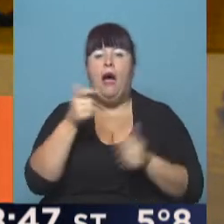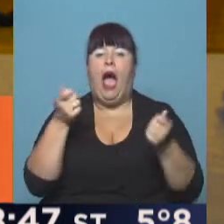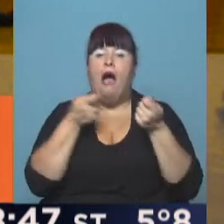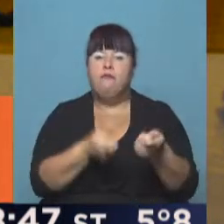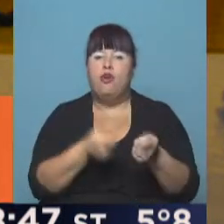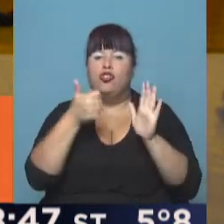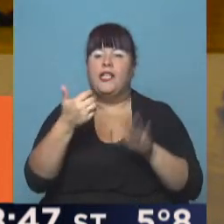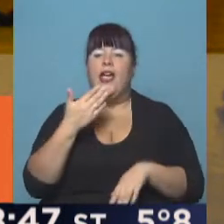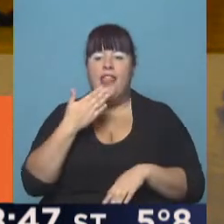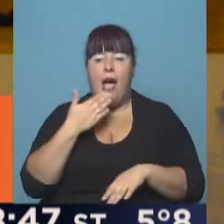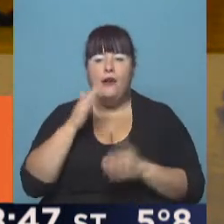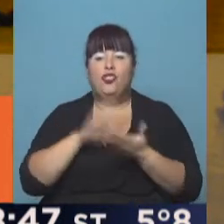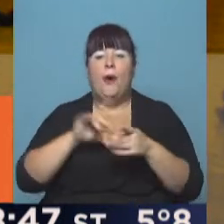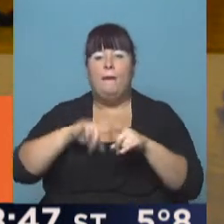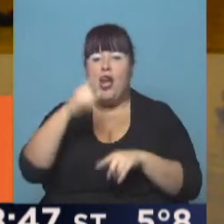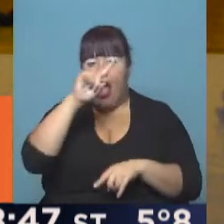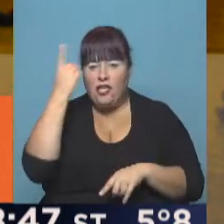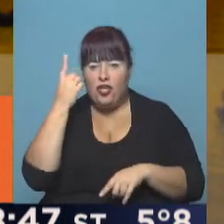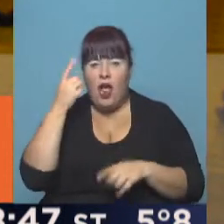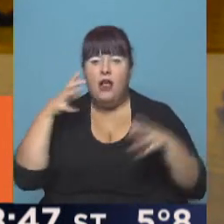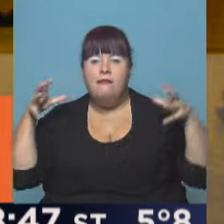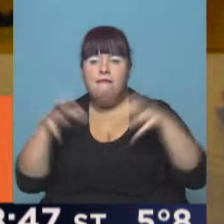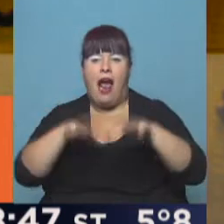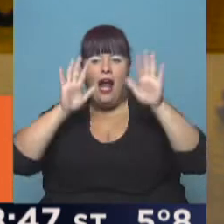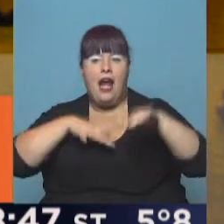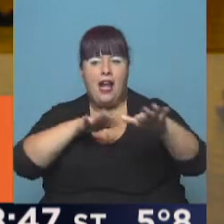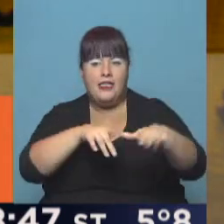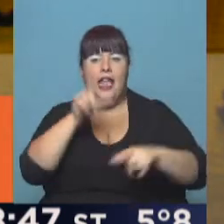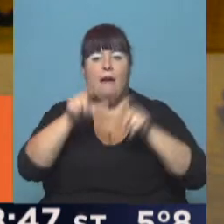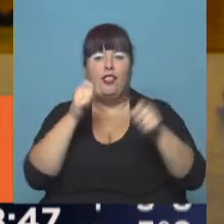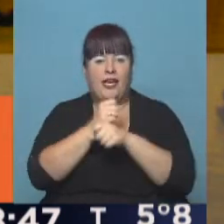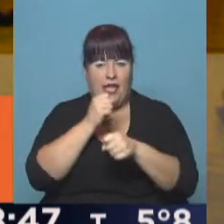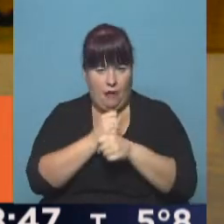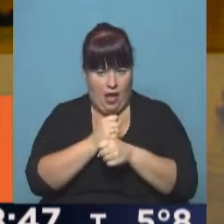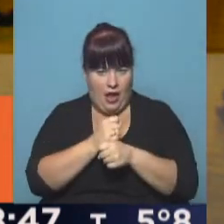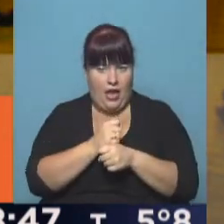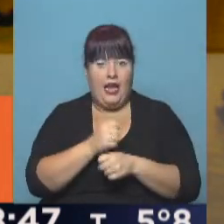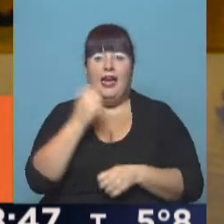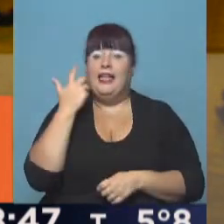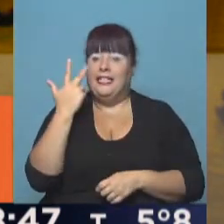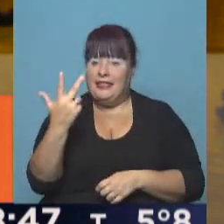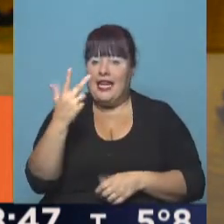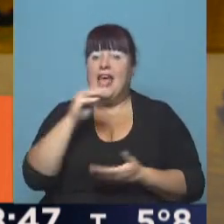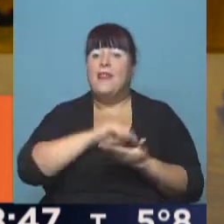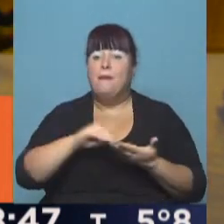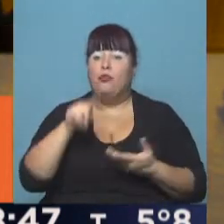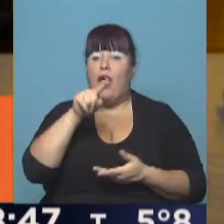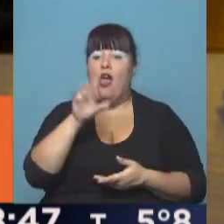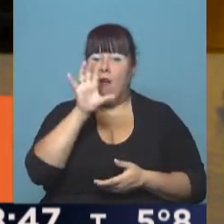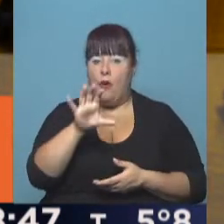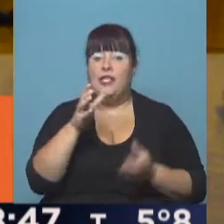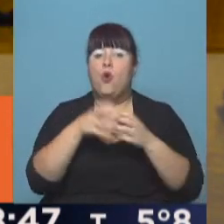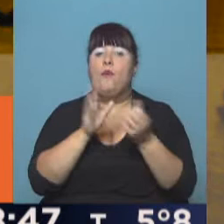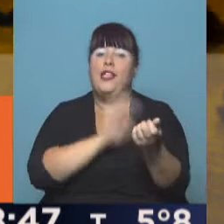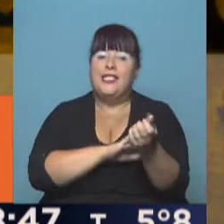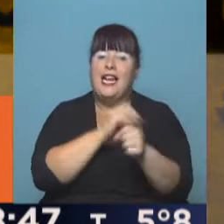acompañado el 6 de abril en el marco del paro nacional una concentración y movilización de los trabajadores. Son tres legisladores provinciales del Frente de